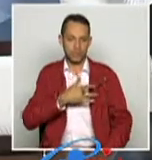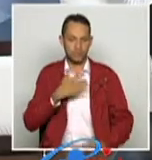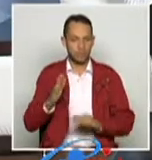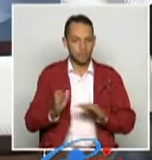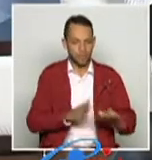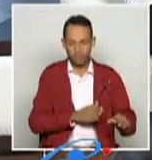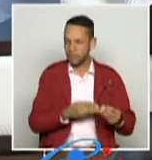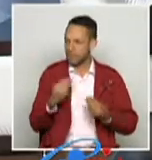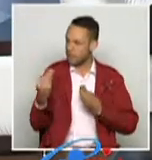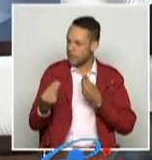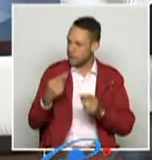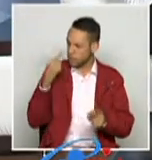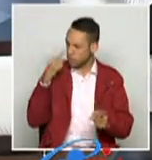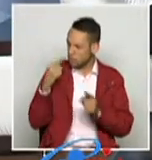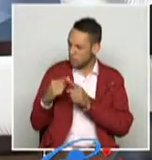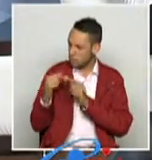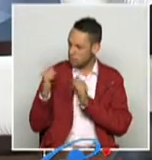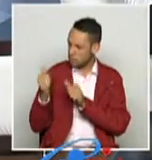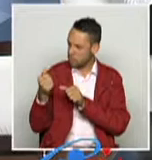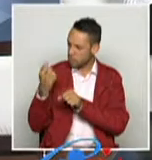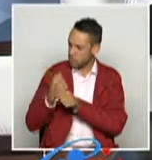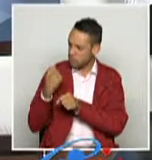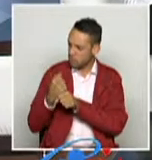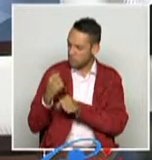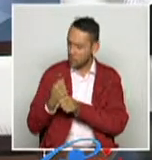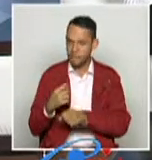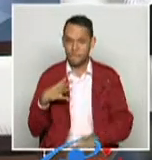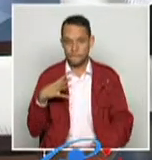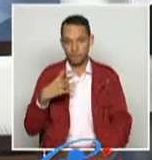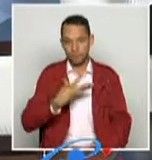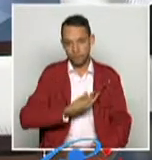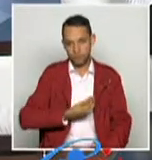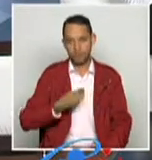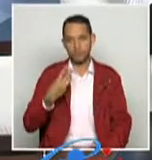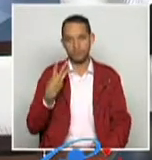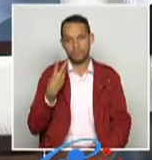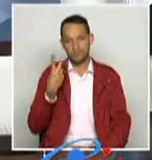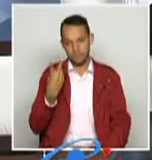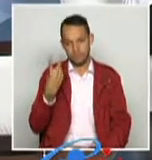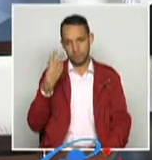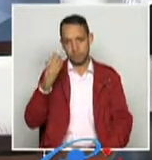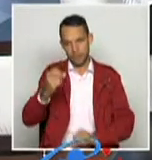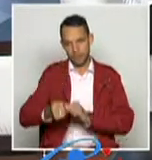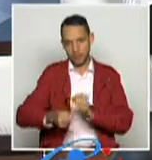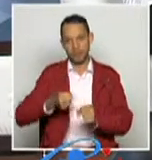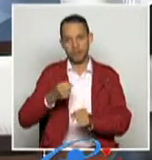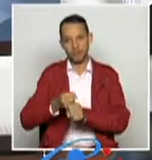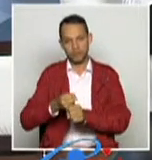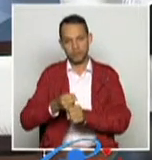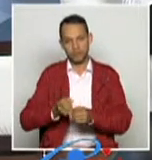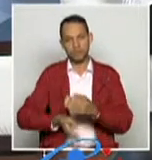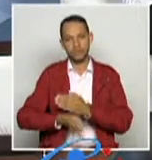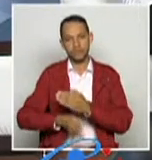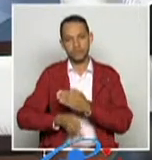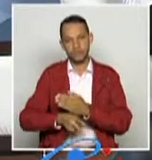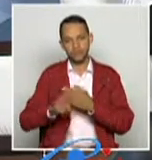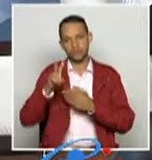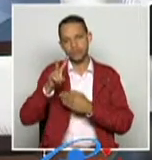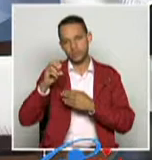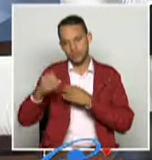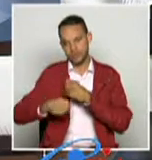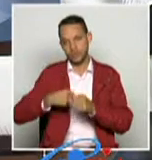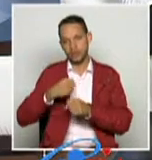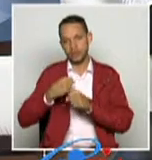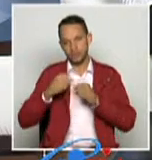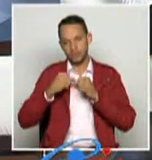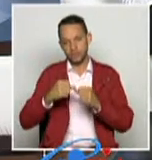Fundación Pequeño Corazón? Bueno, la Fundación Pequeño Corazón desde hace 20 años, como bien lo dijiste ahora, trabaja por